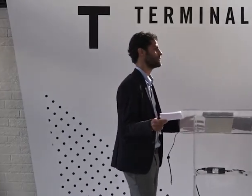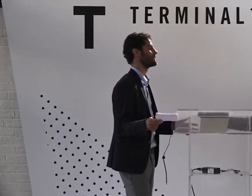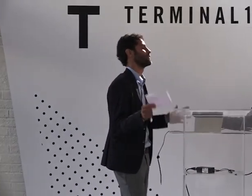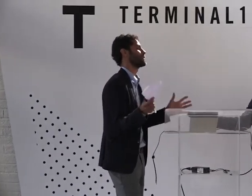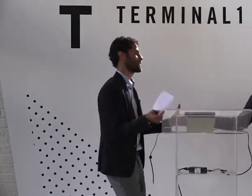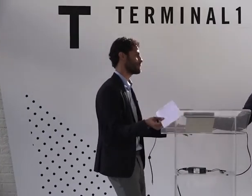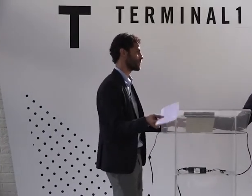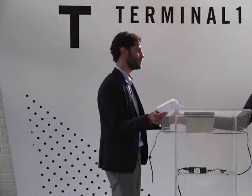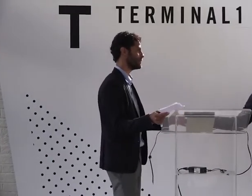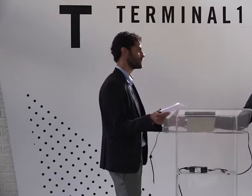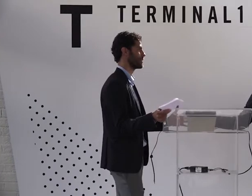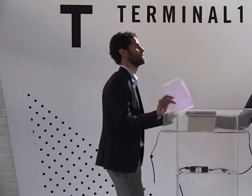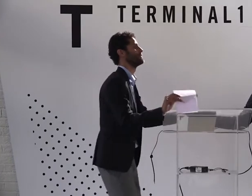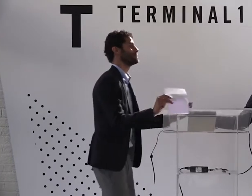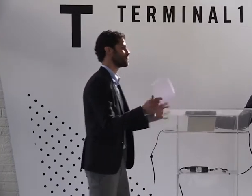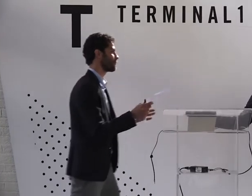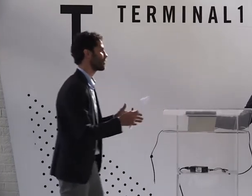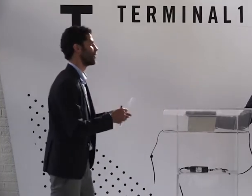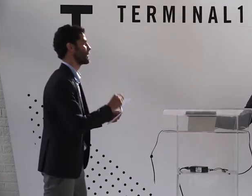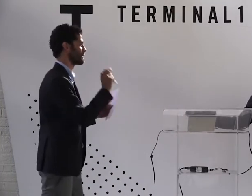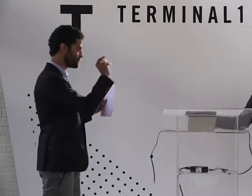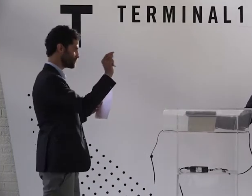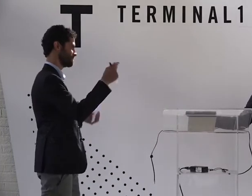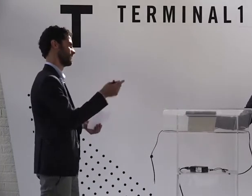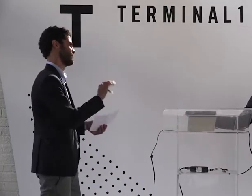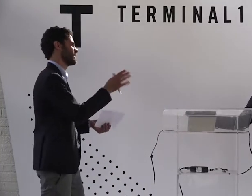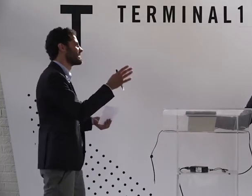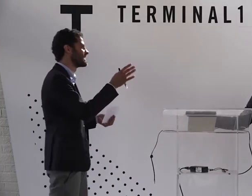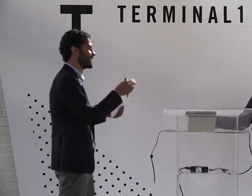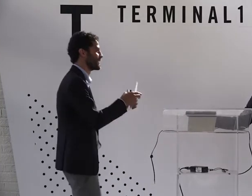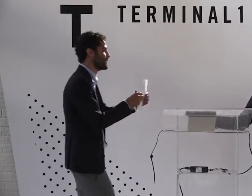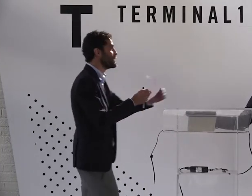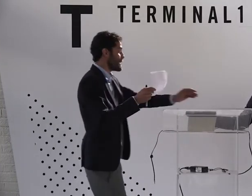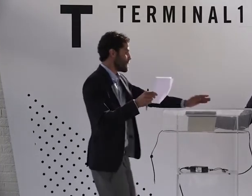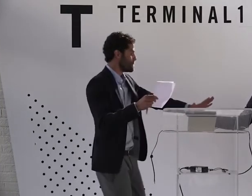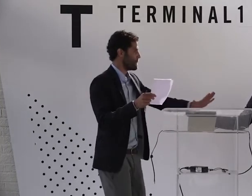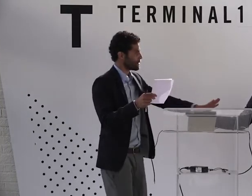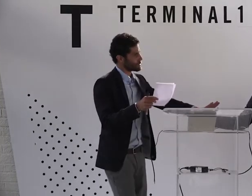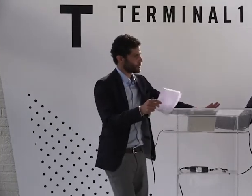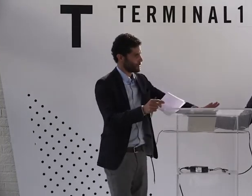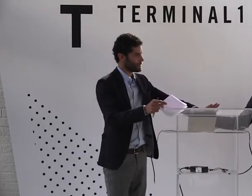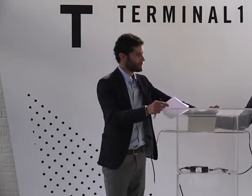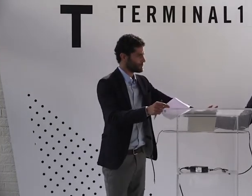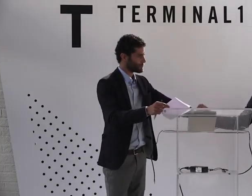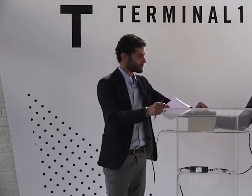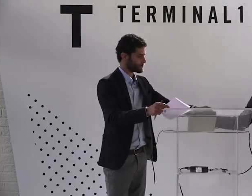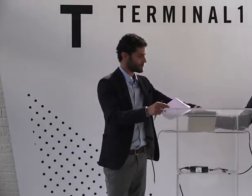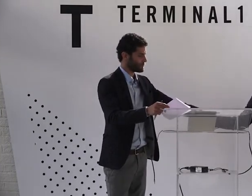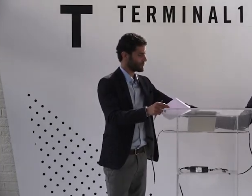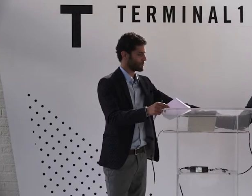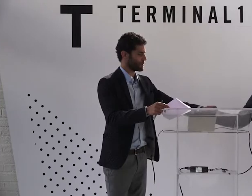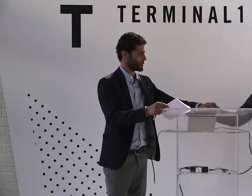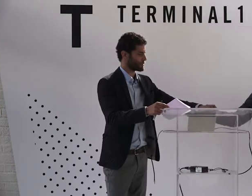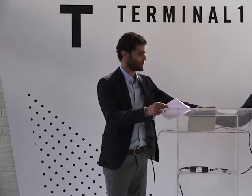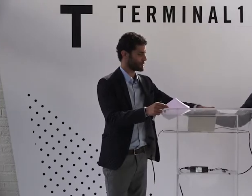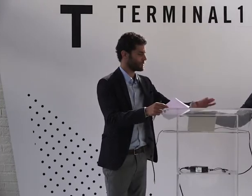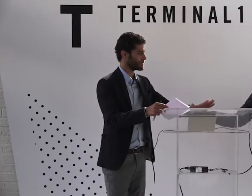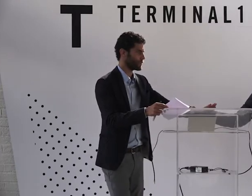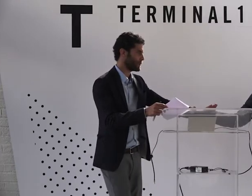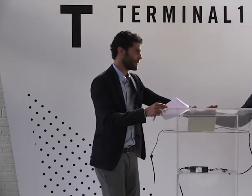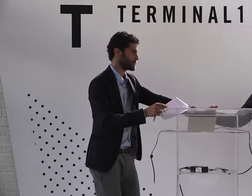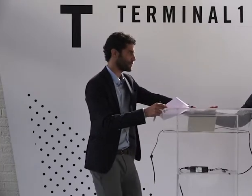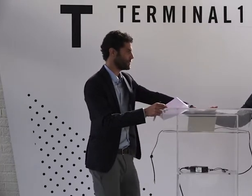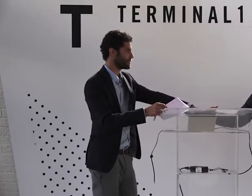blanco. No tan rápido. No, bien. Eso no existe, yo creo. Veme los ojos. Pon tu mano aquí encima,